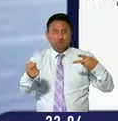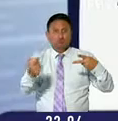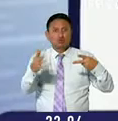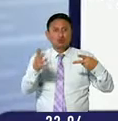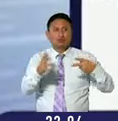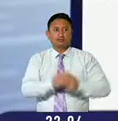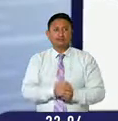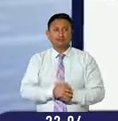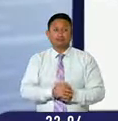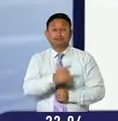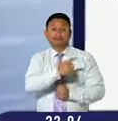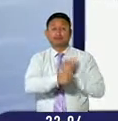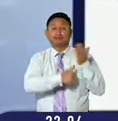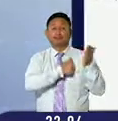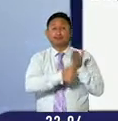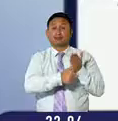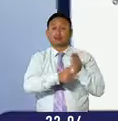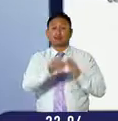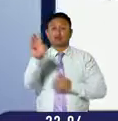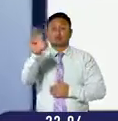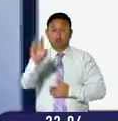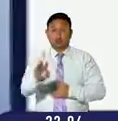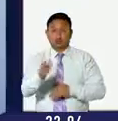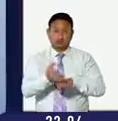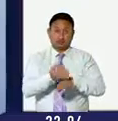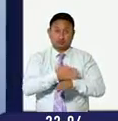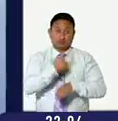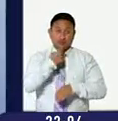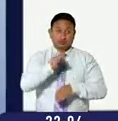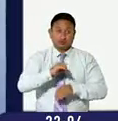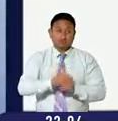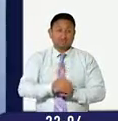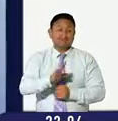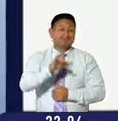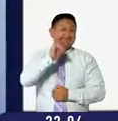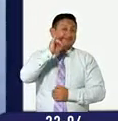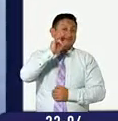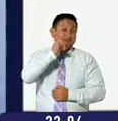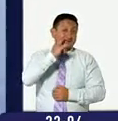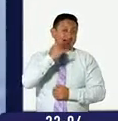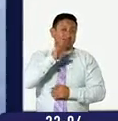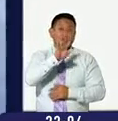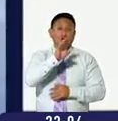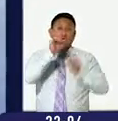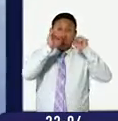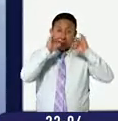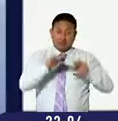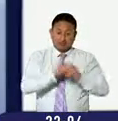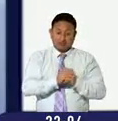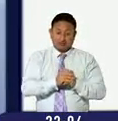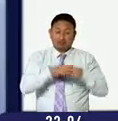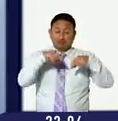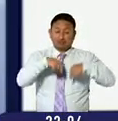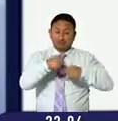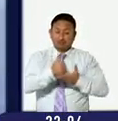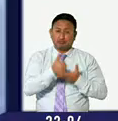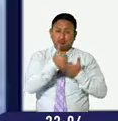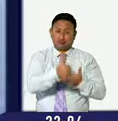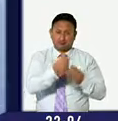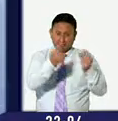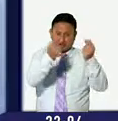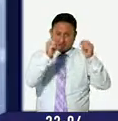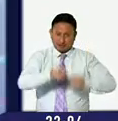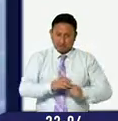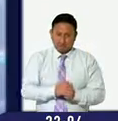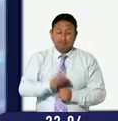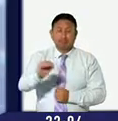institución, mientras que el Ministerio de Salud Pública hace pocas horas informó que el niño fue ingresado el 4 de septiembre y fue atendido de manera oportuna y